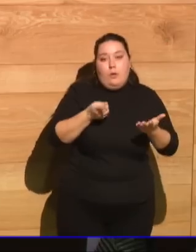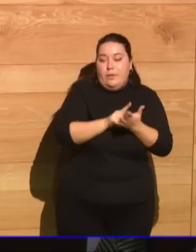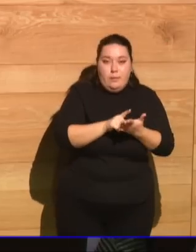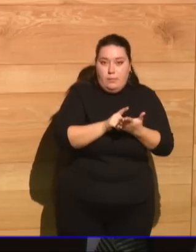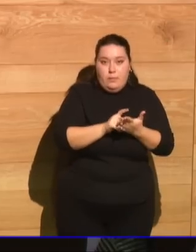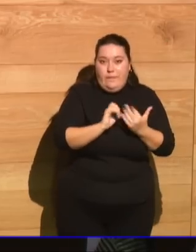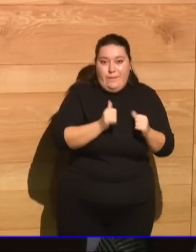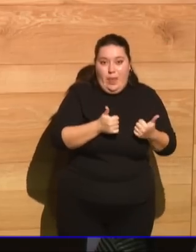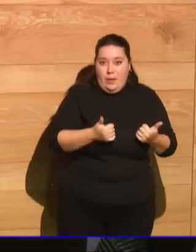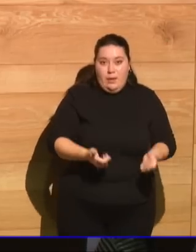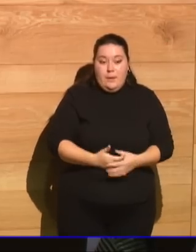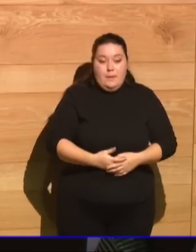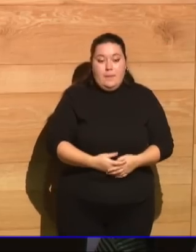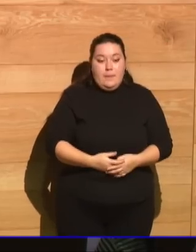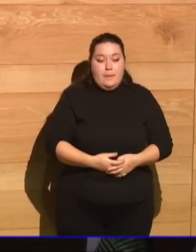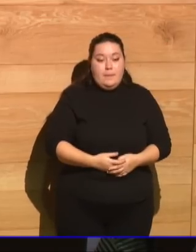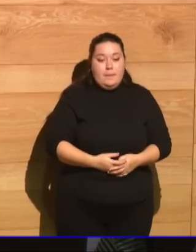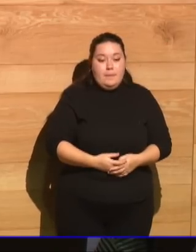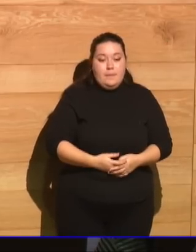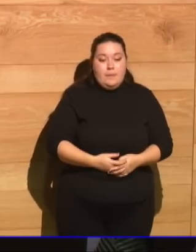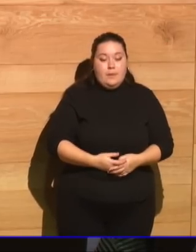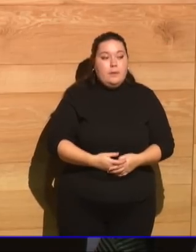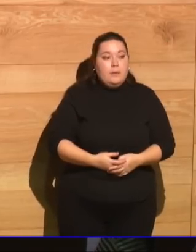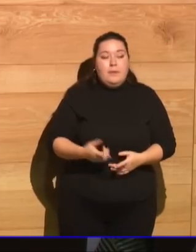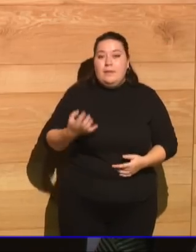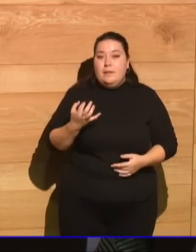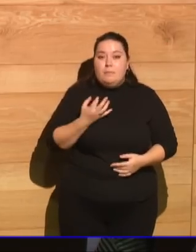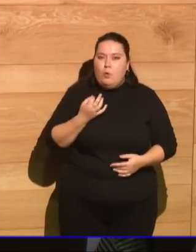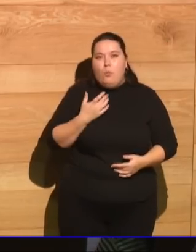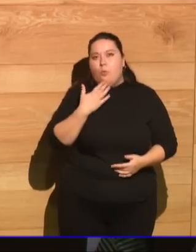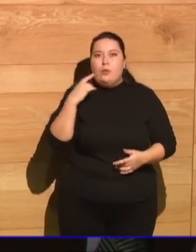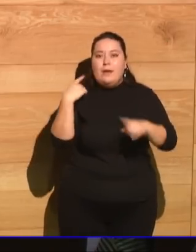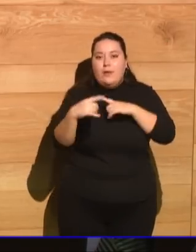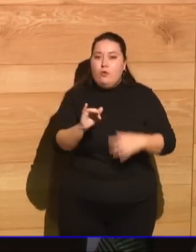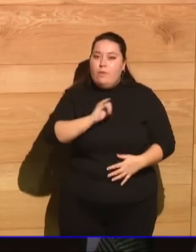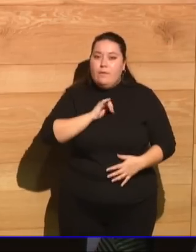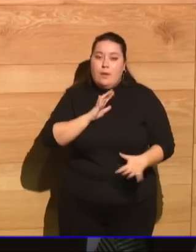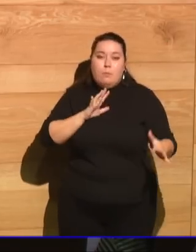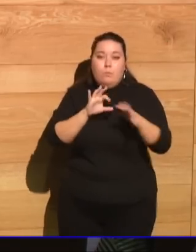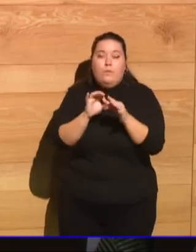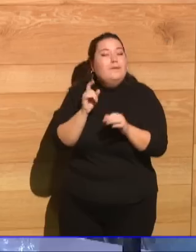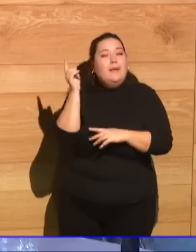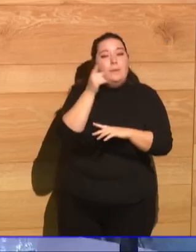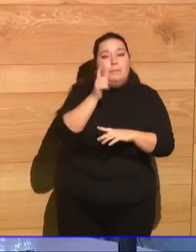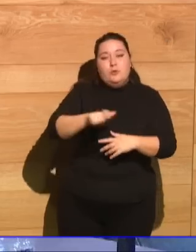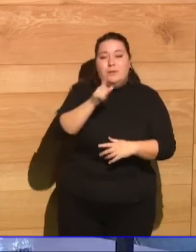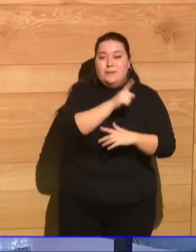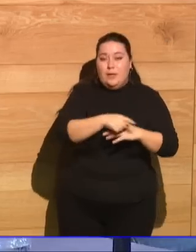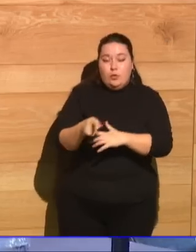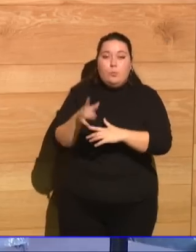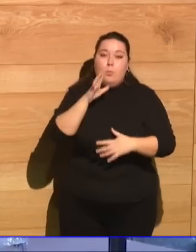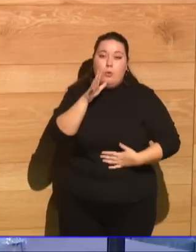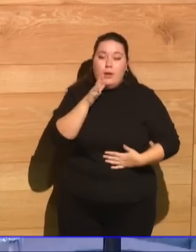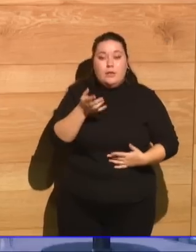decir, podemos generar o digamos, identificar una generación en todos estos directores simplemente porque son los que